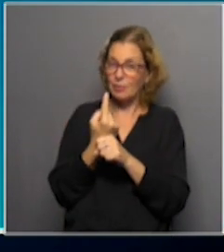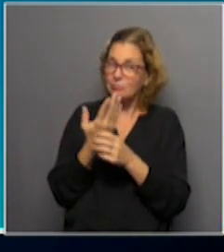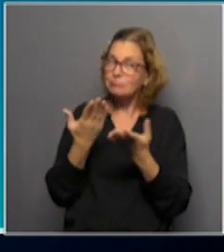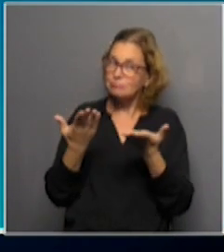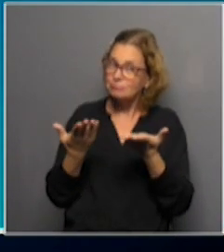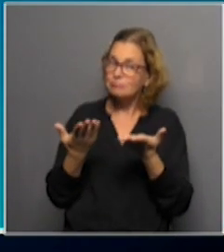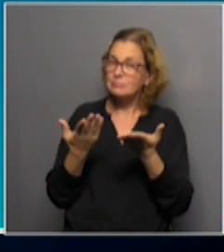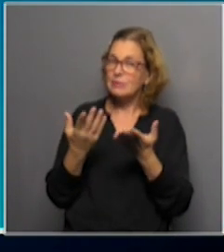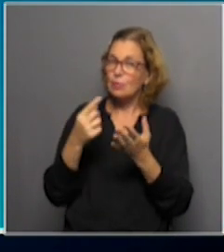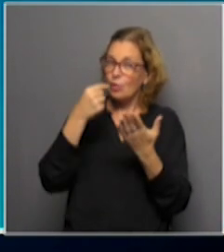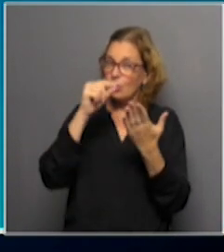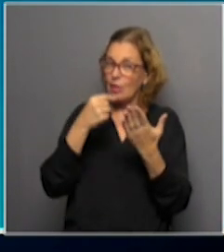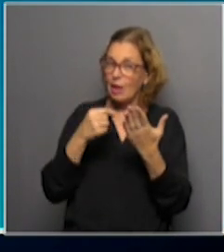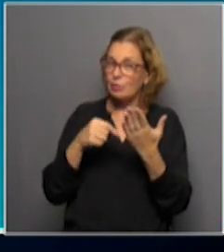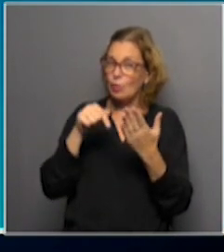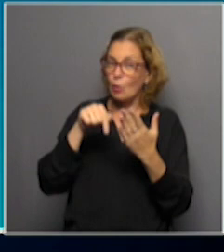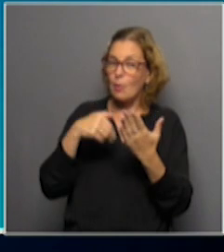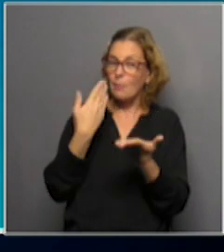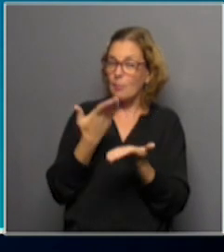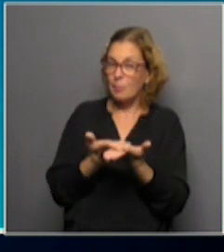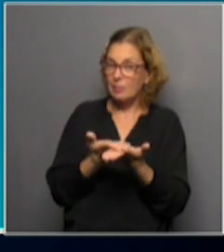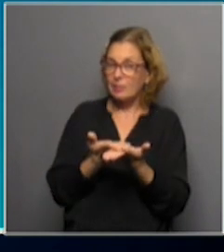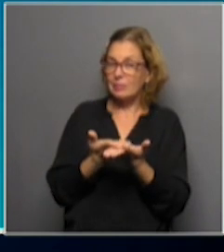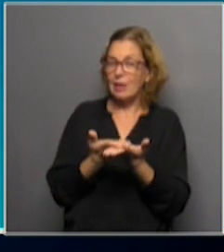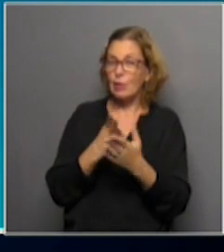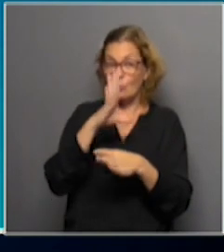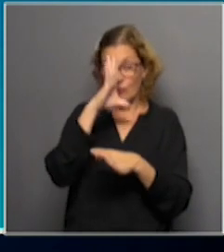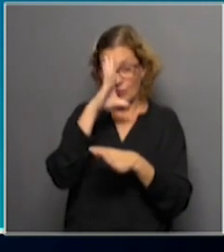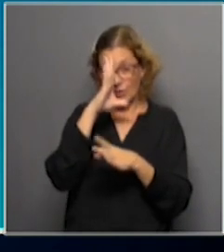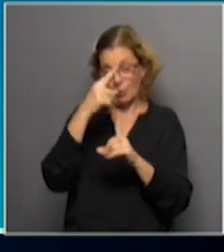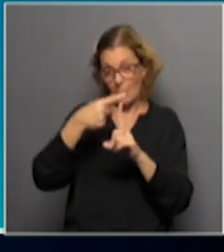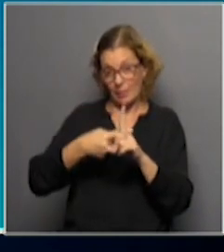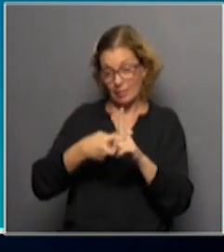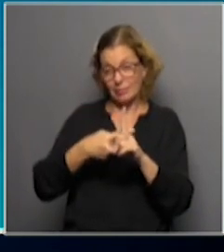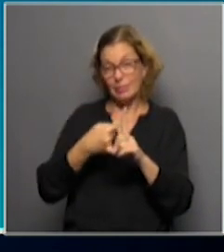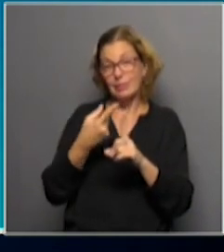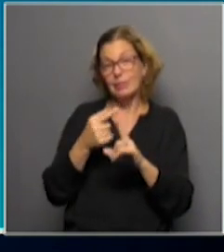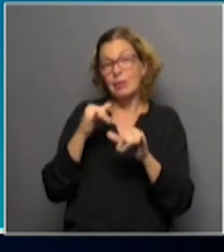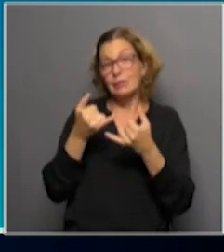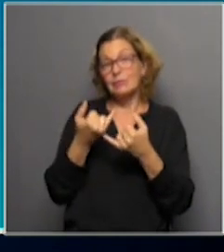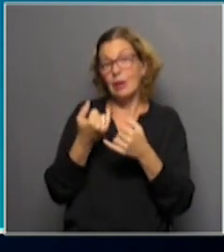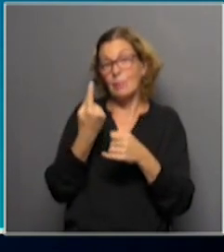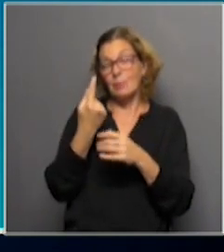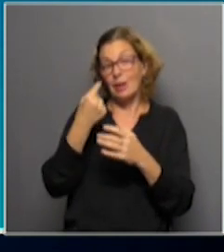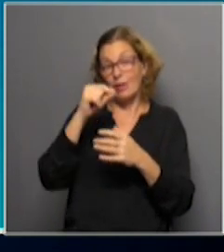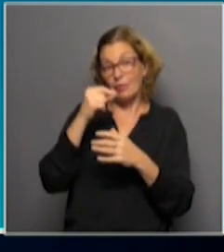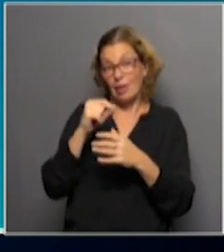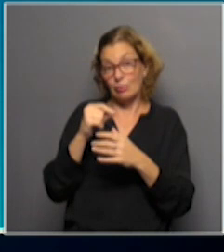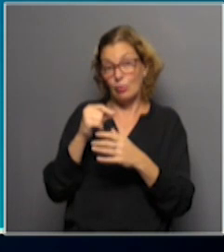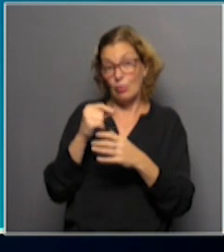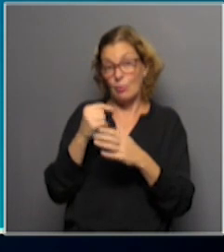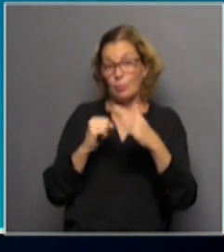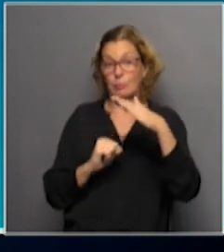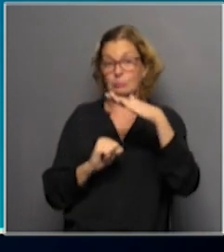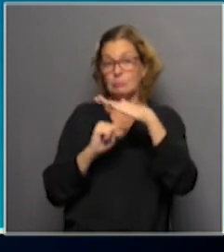es estos datos que se presentaron hoy respecto a febrero. Y bueno, ya solo con el primer dato de que estamos a un